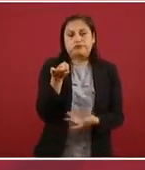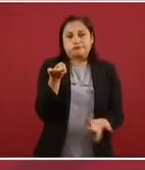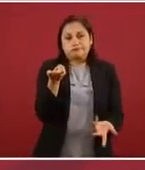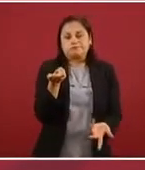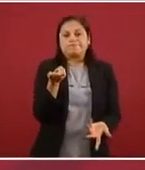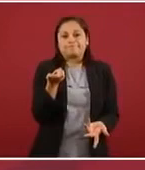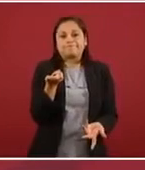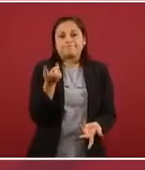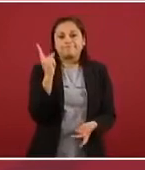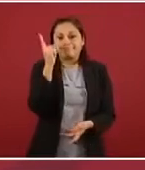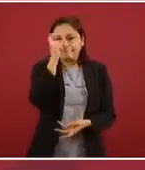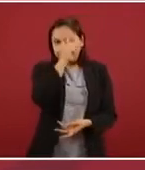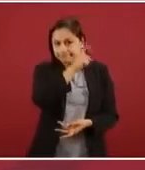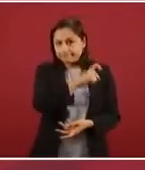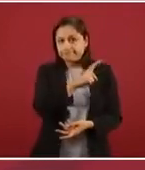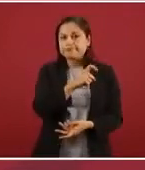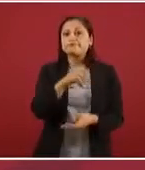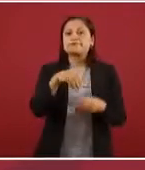con los sobres.